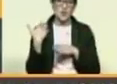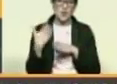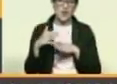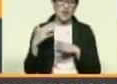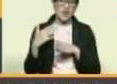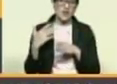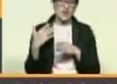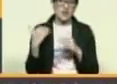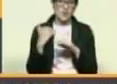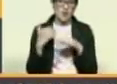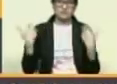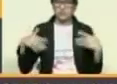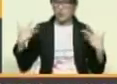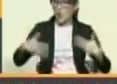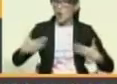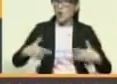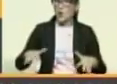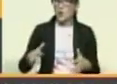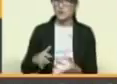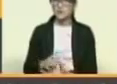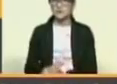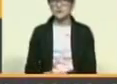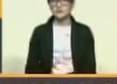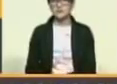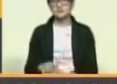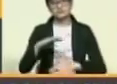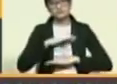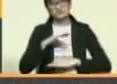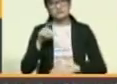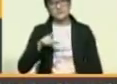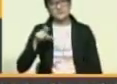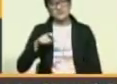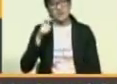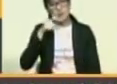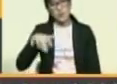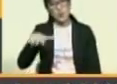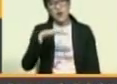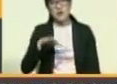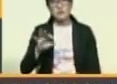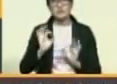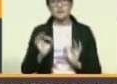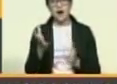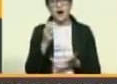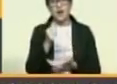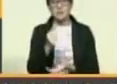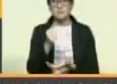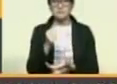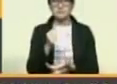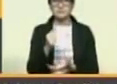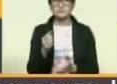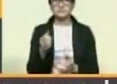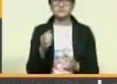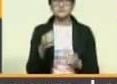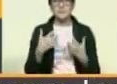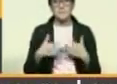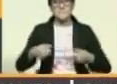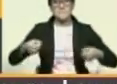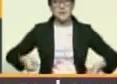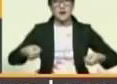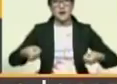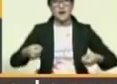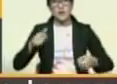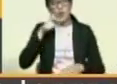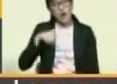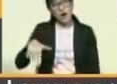que construir una economía sana, productiva, que satisfaga las necesidades, consolidar los CLAP, consolidar los mercados del